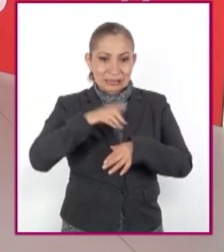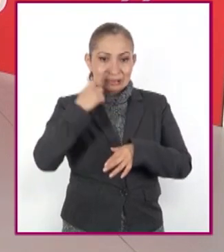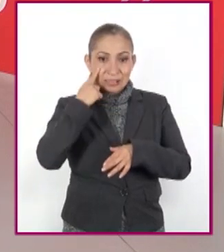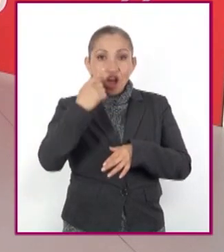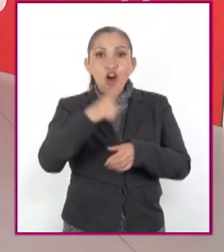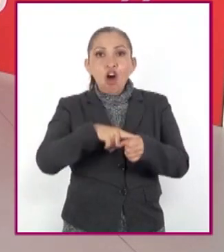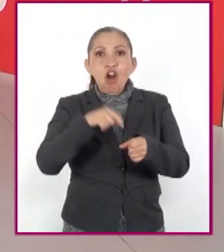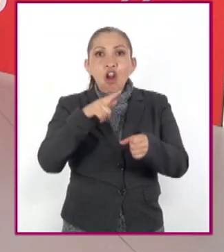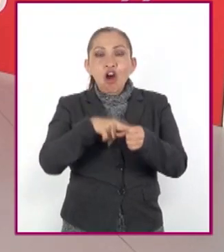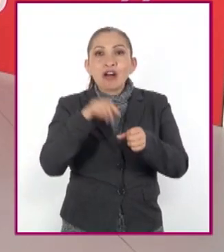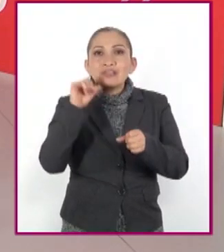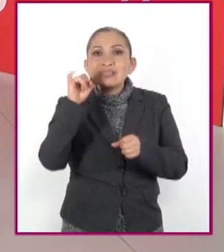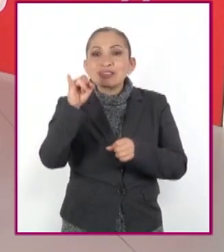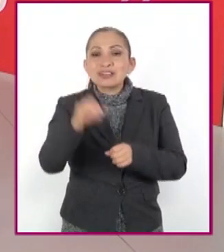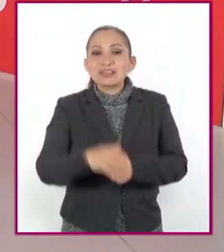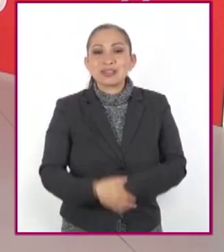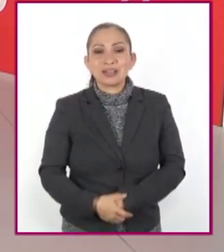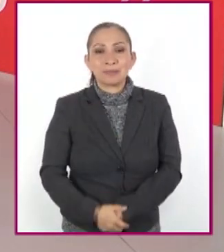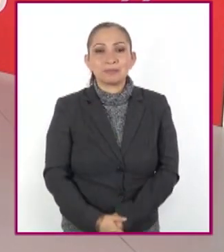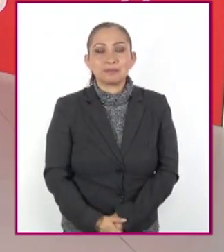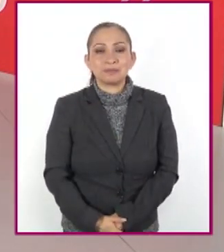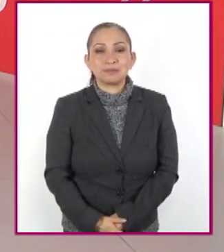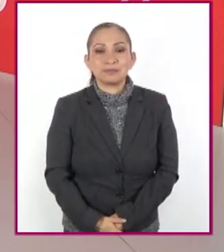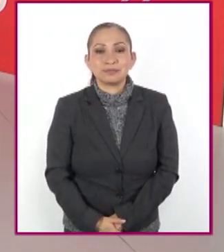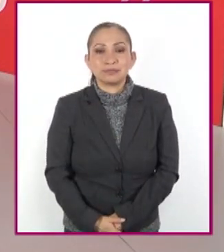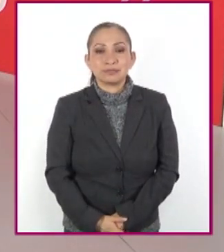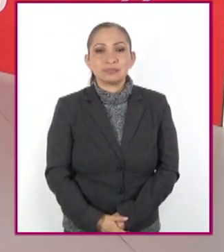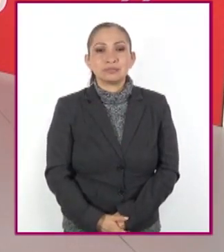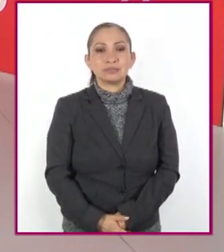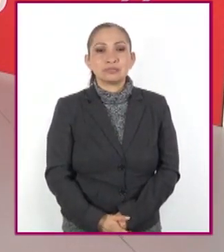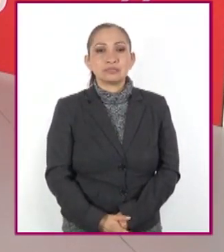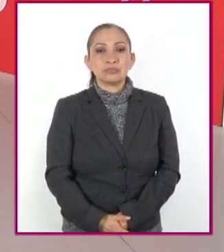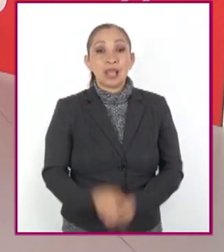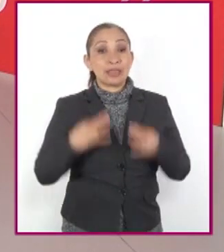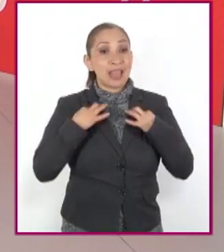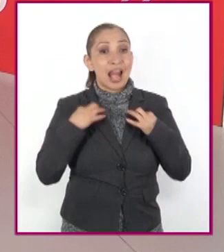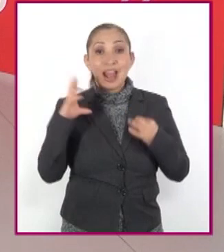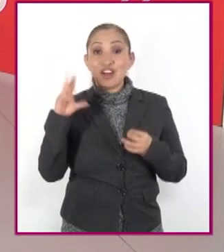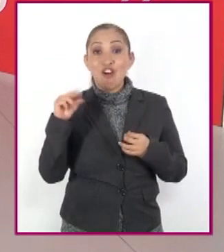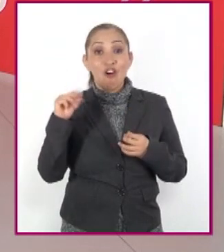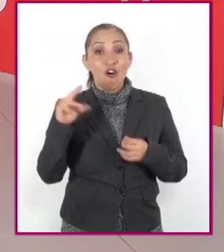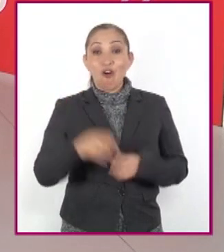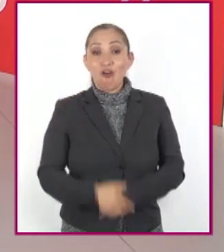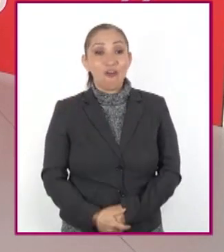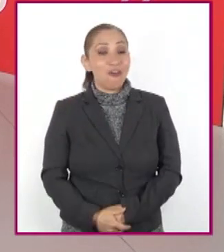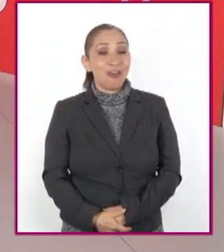con color, ¿por qué no? ¿A la tela? No.